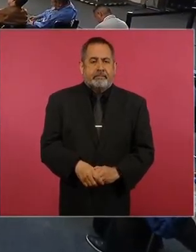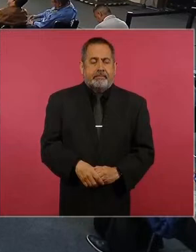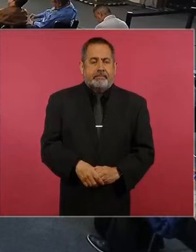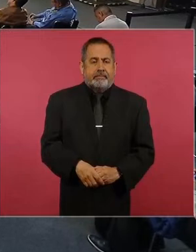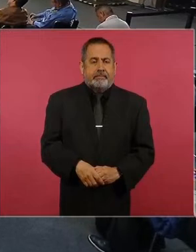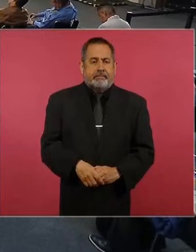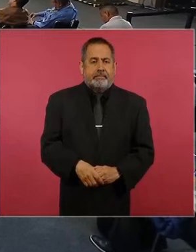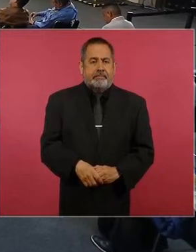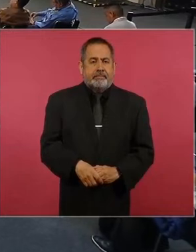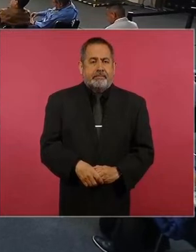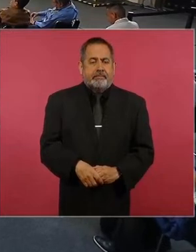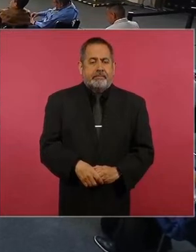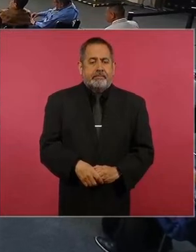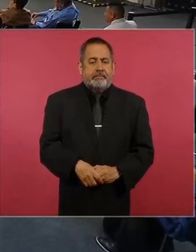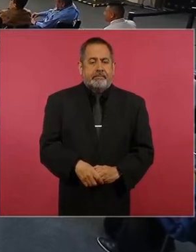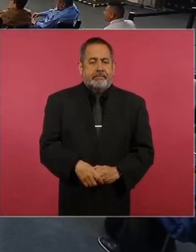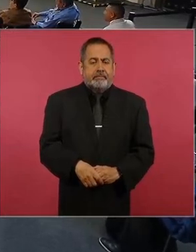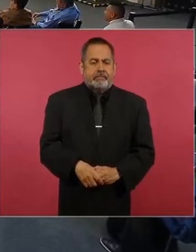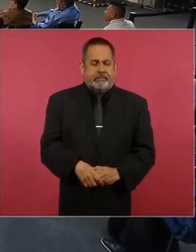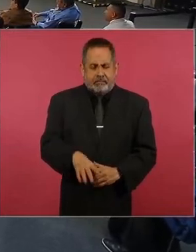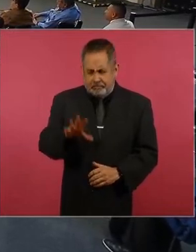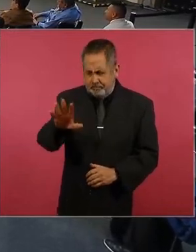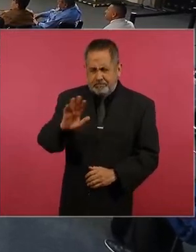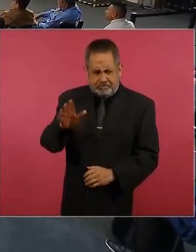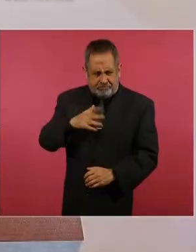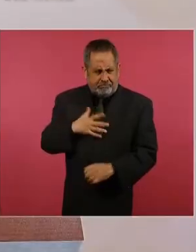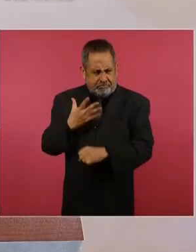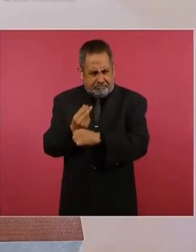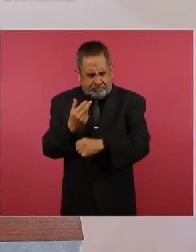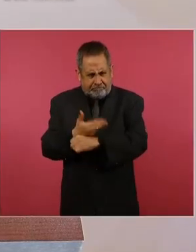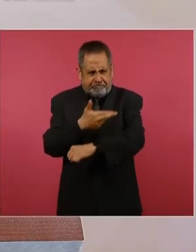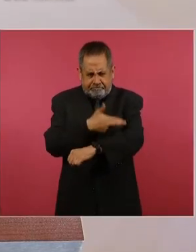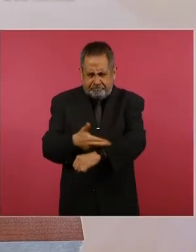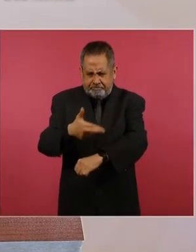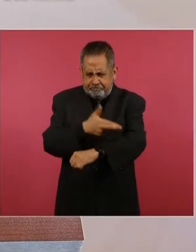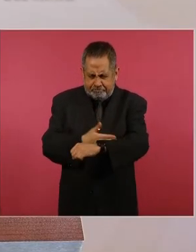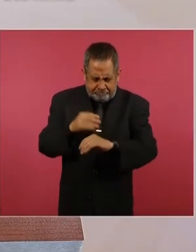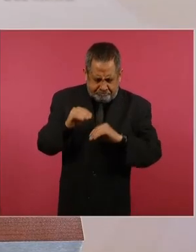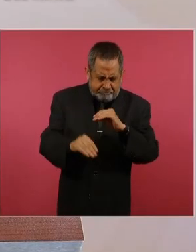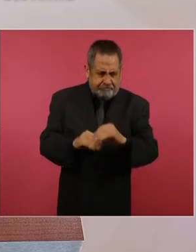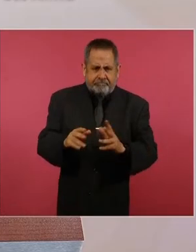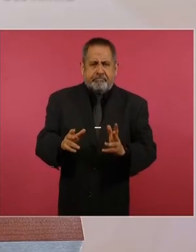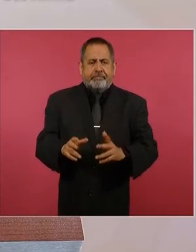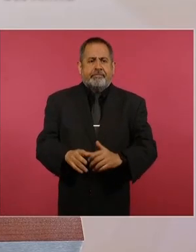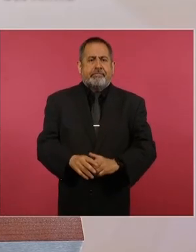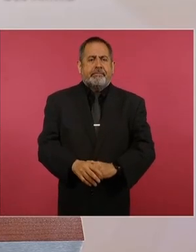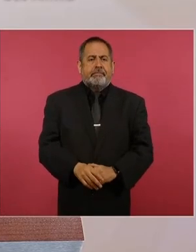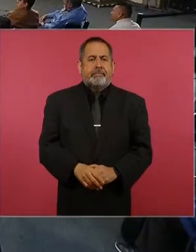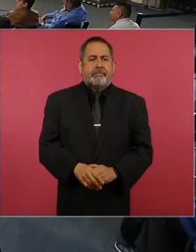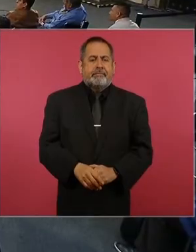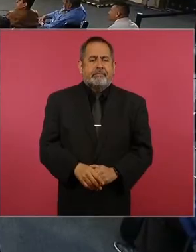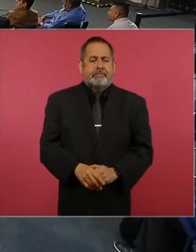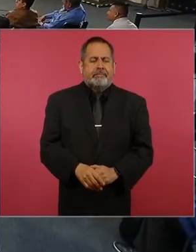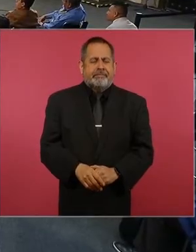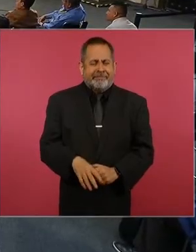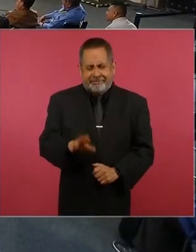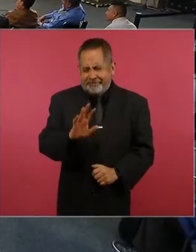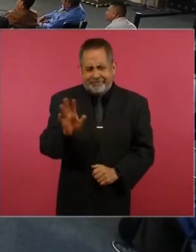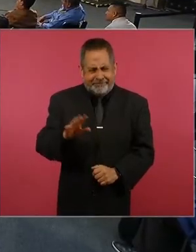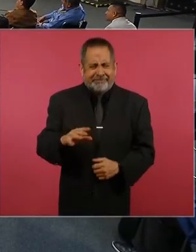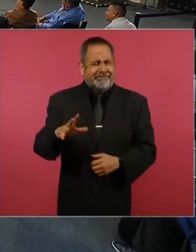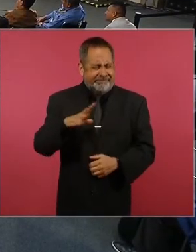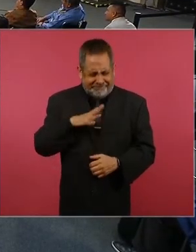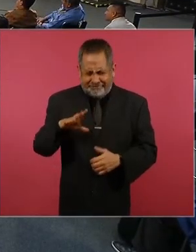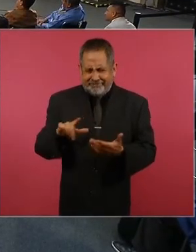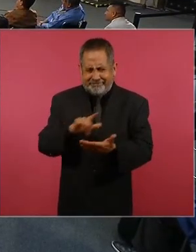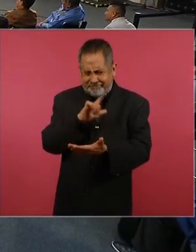formalizarse. Esto lo estamos nosotros resolviendo. Pero si no hay una ley. No, sí hay